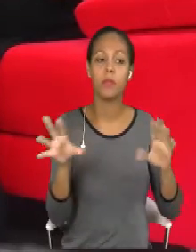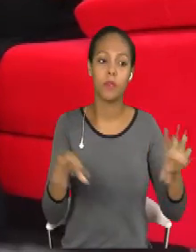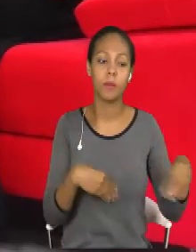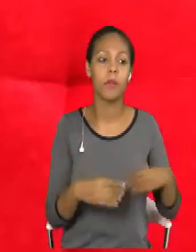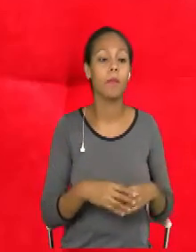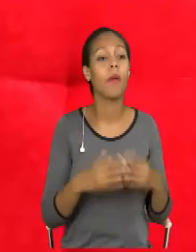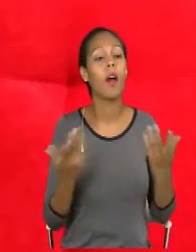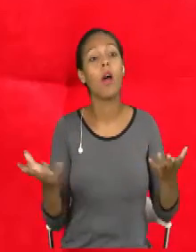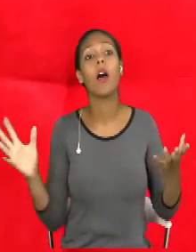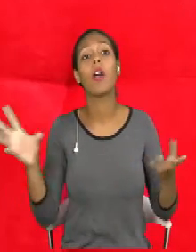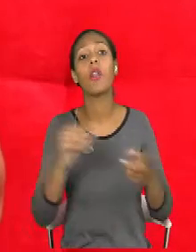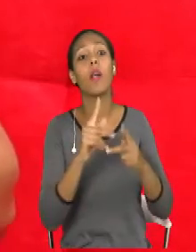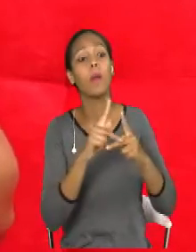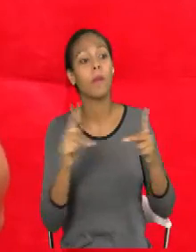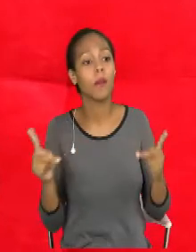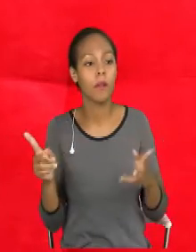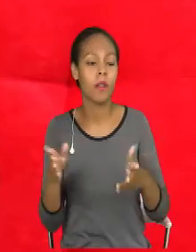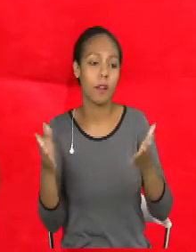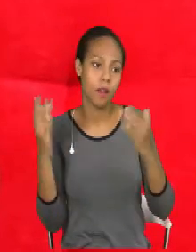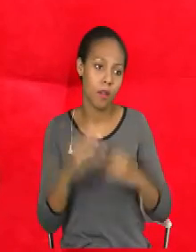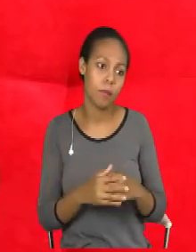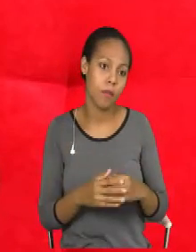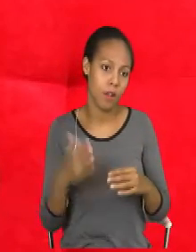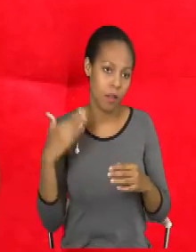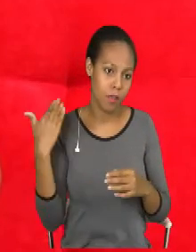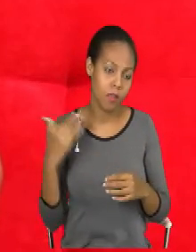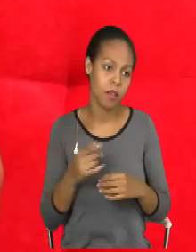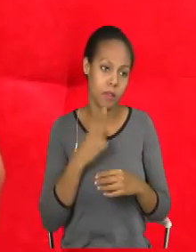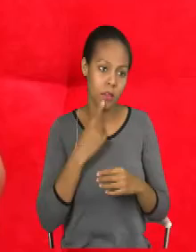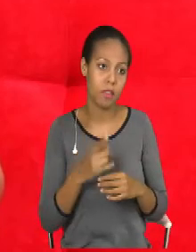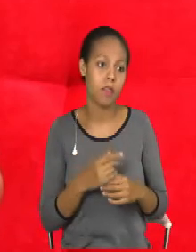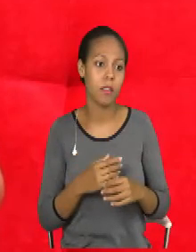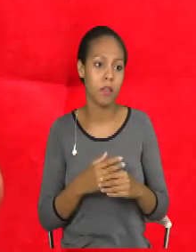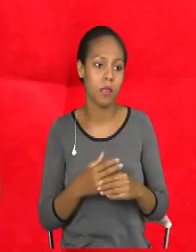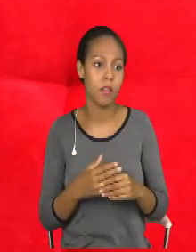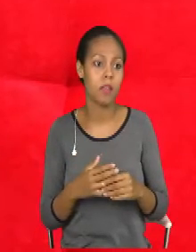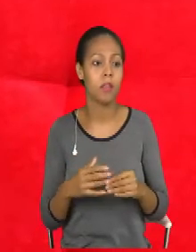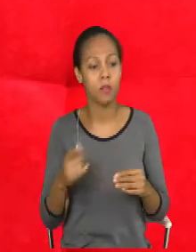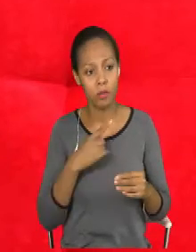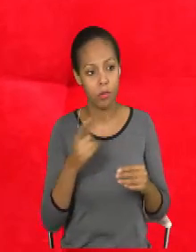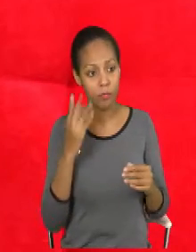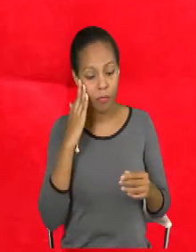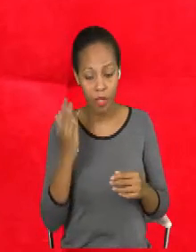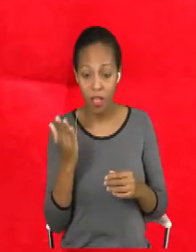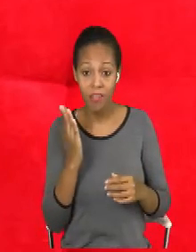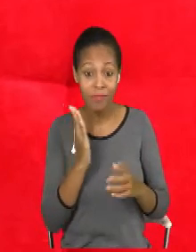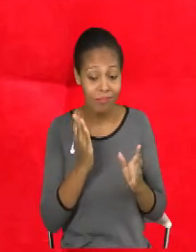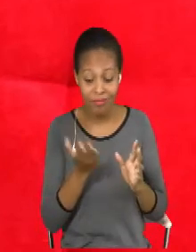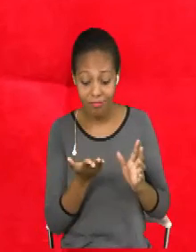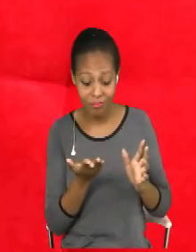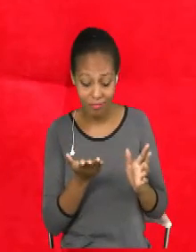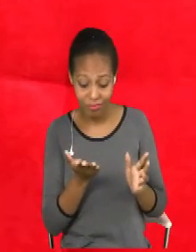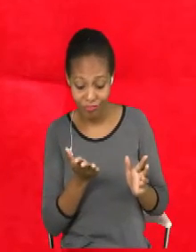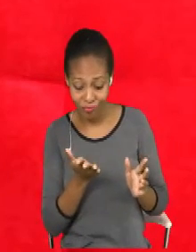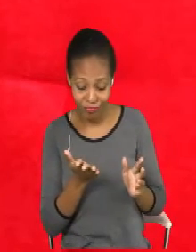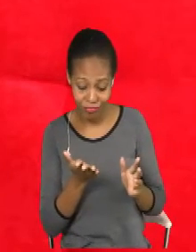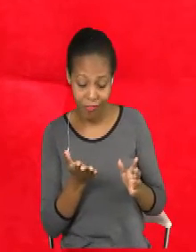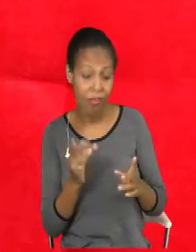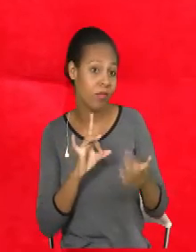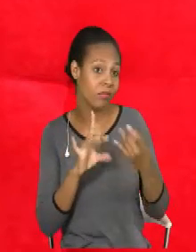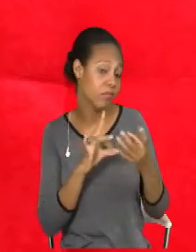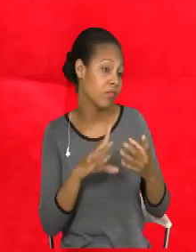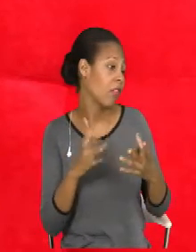invitar a todas las personas, como veníamos hablando hace un instante, que ya no miren estos dispositivos simplemente para